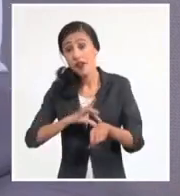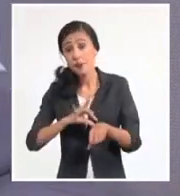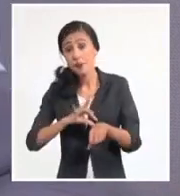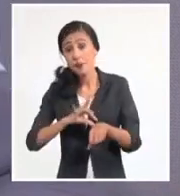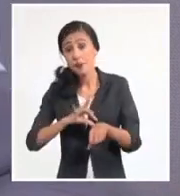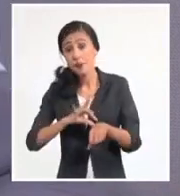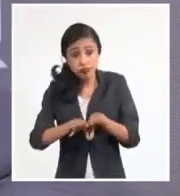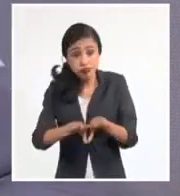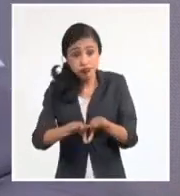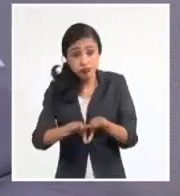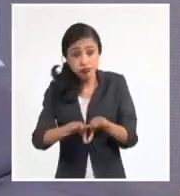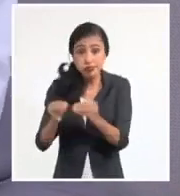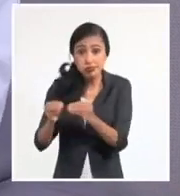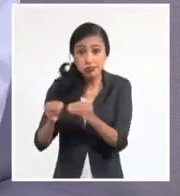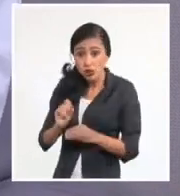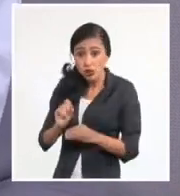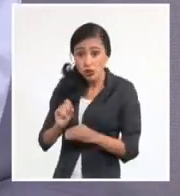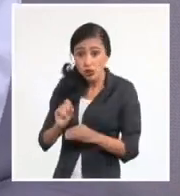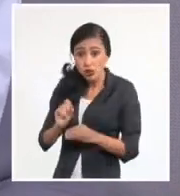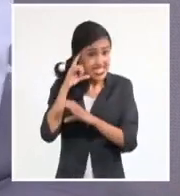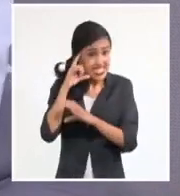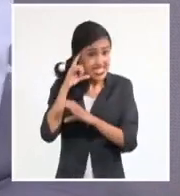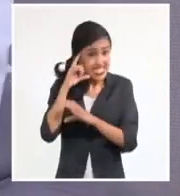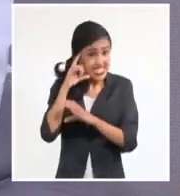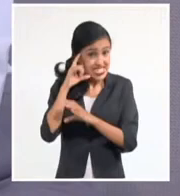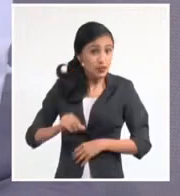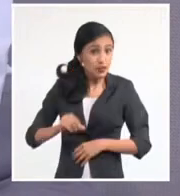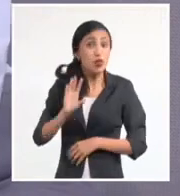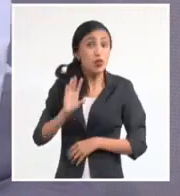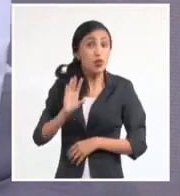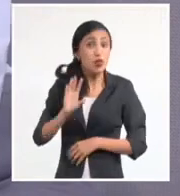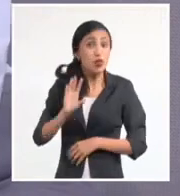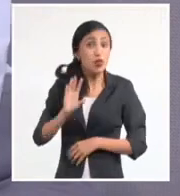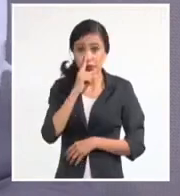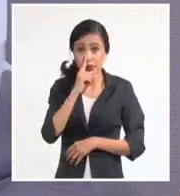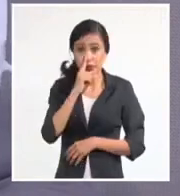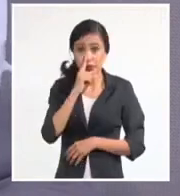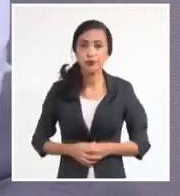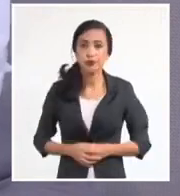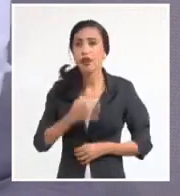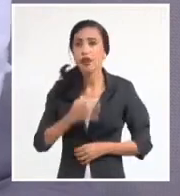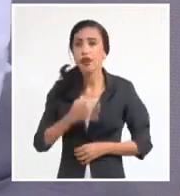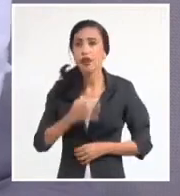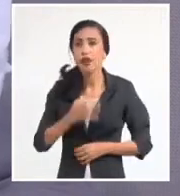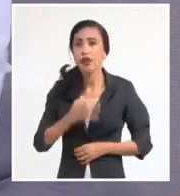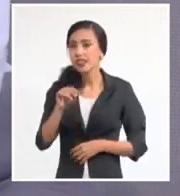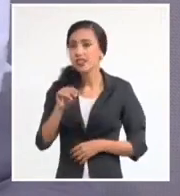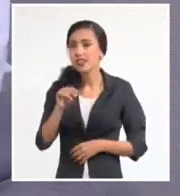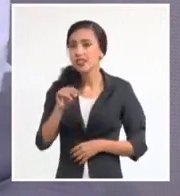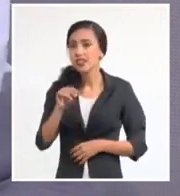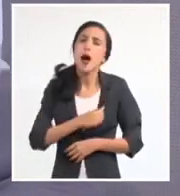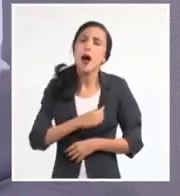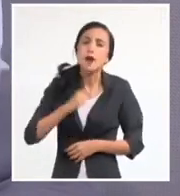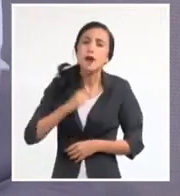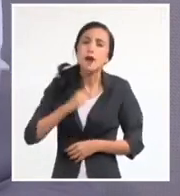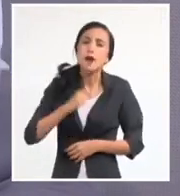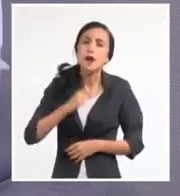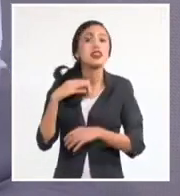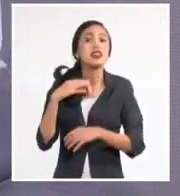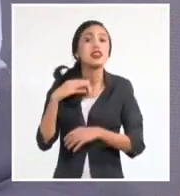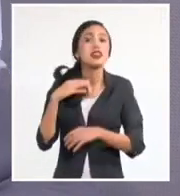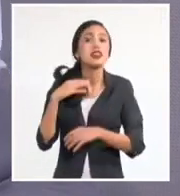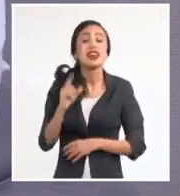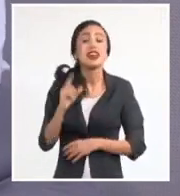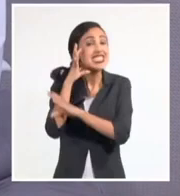van a terminar, los científicos lo han pronosticado. Y entonces Fidel hablaba de esto, amaba la ciencia, decía que ser científico era uno de sus